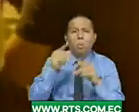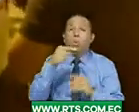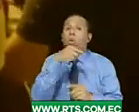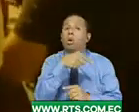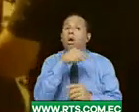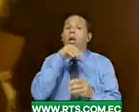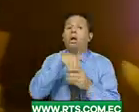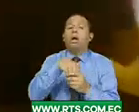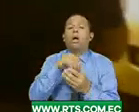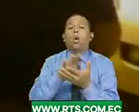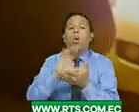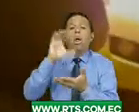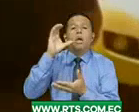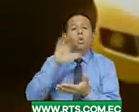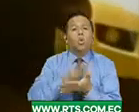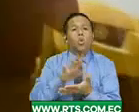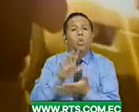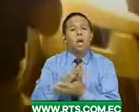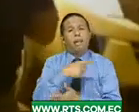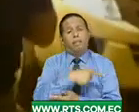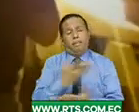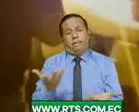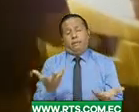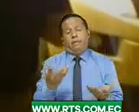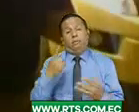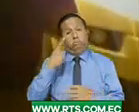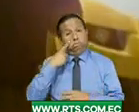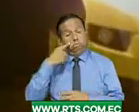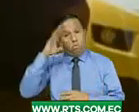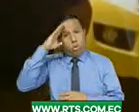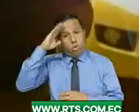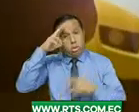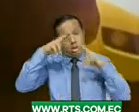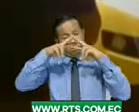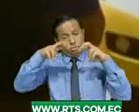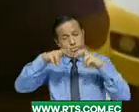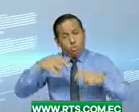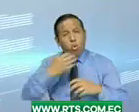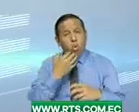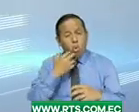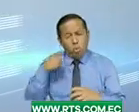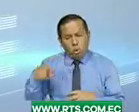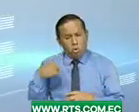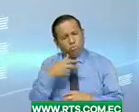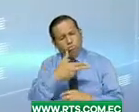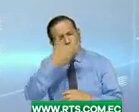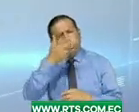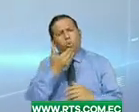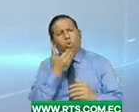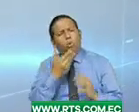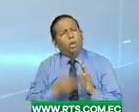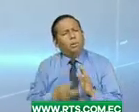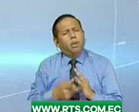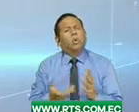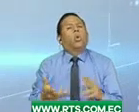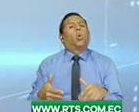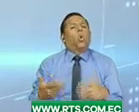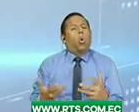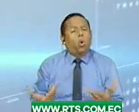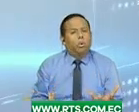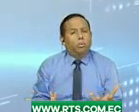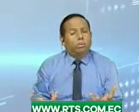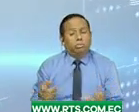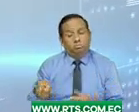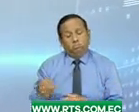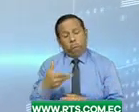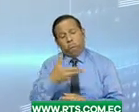fiscal de Esmeraldas. Las investigaciones determinarán si se trató de una muerte selectiva o a qué responde la hazaña con la que acabaron con la